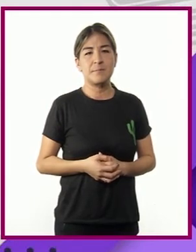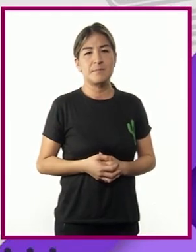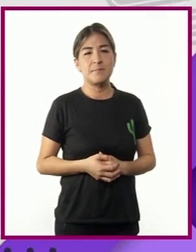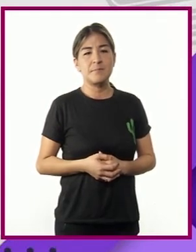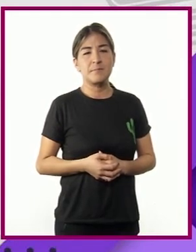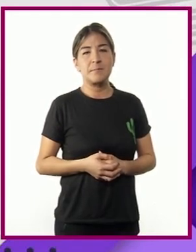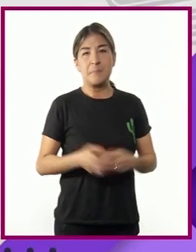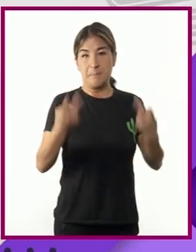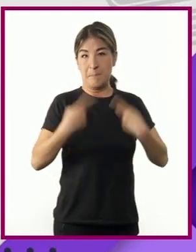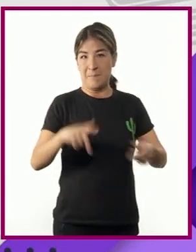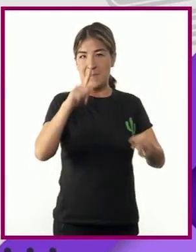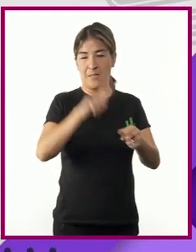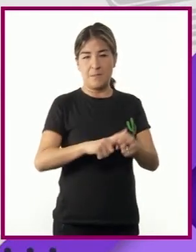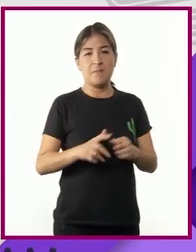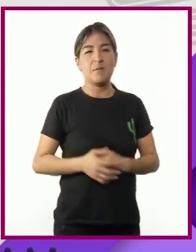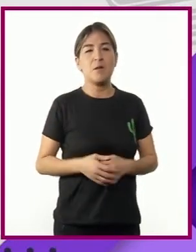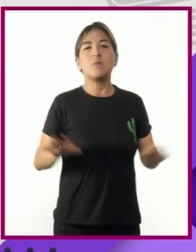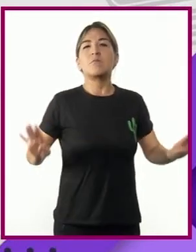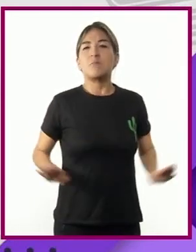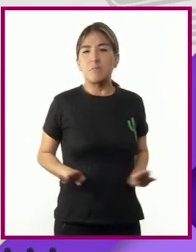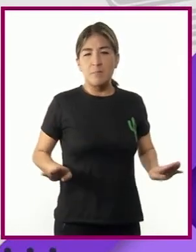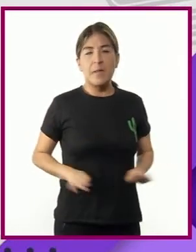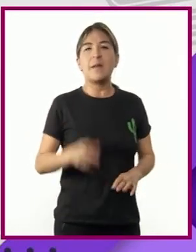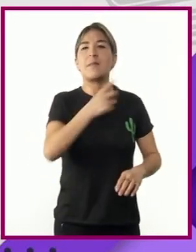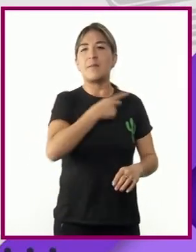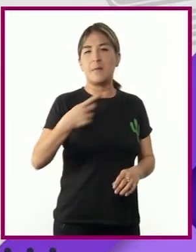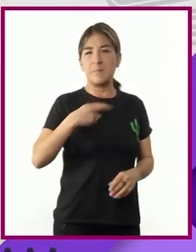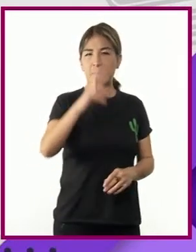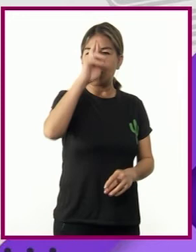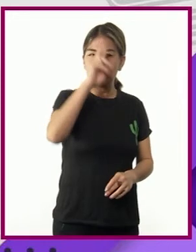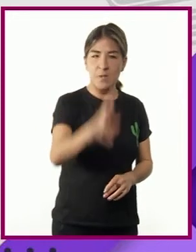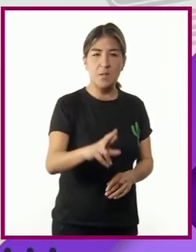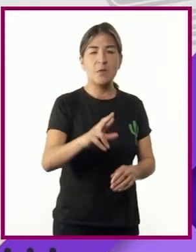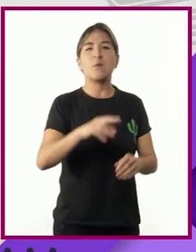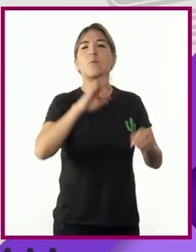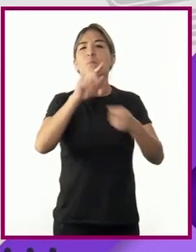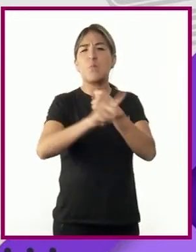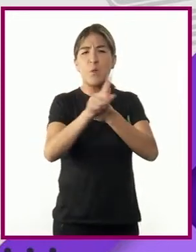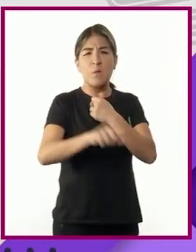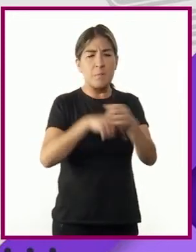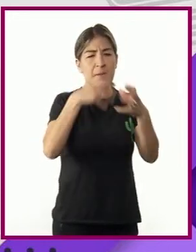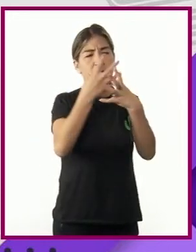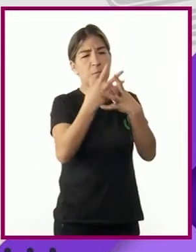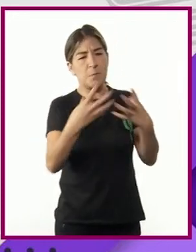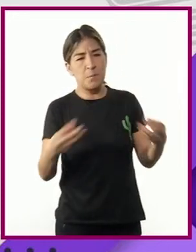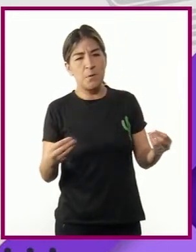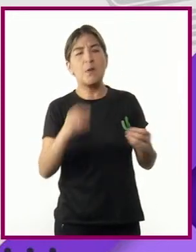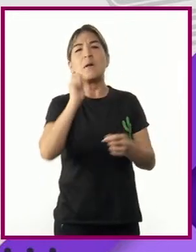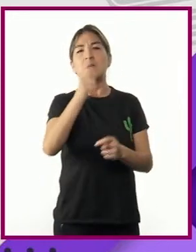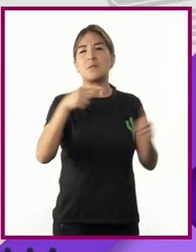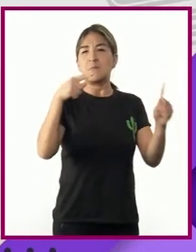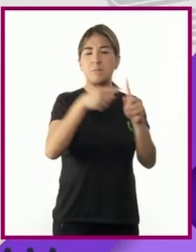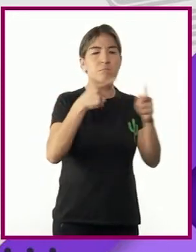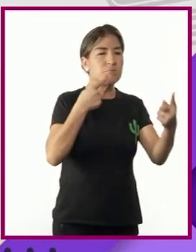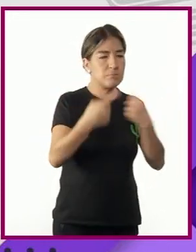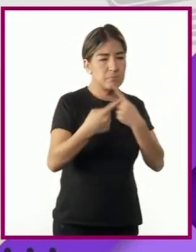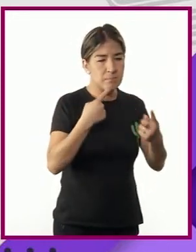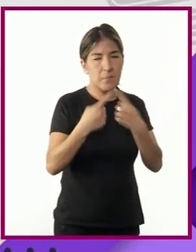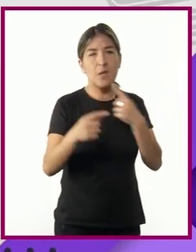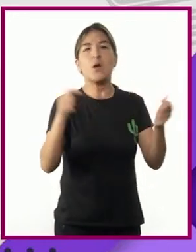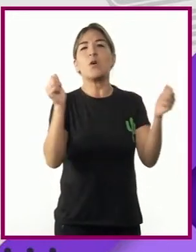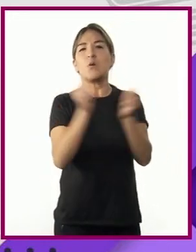en lo personal, actuar de manera respetuosa, solucionar las diferencias por medio del diálogo